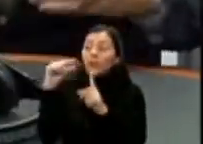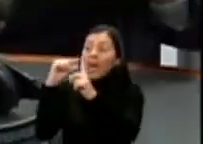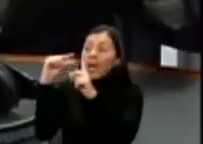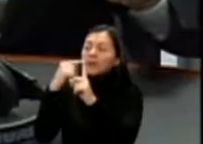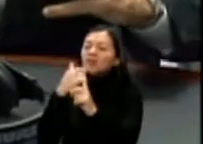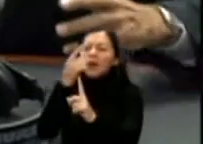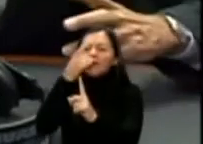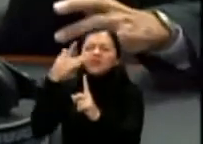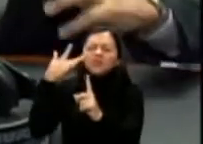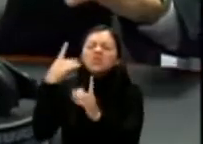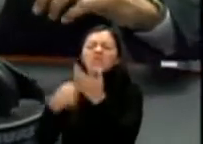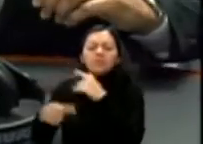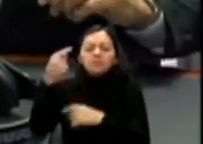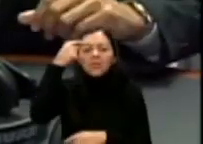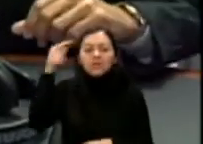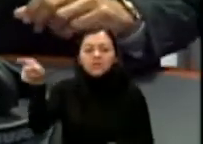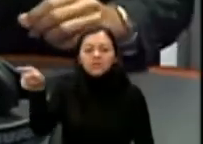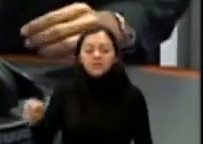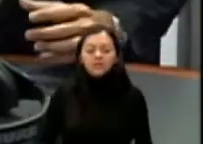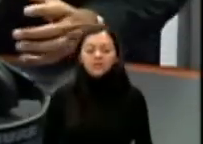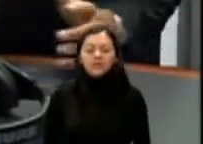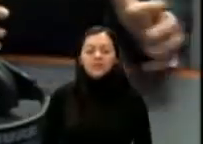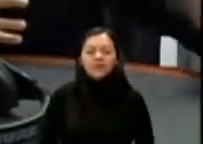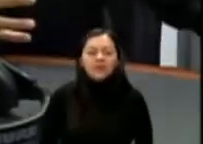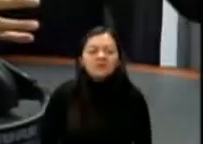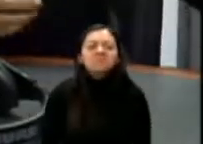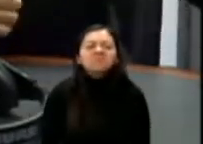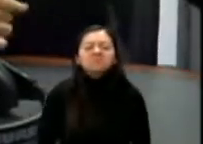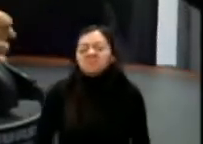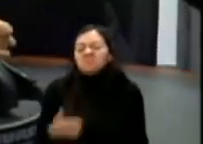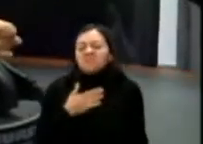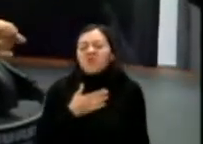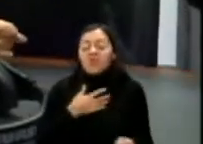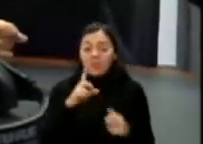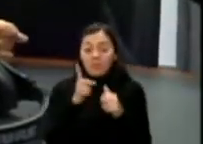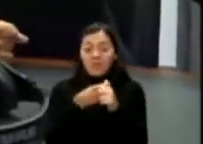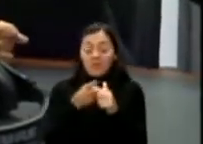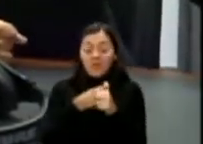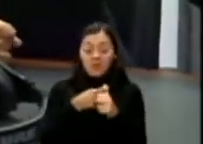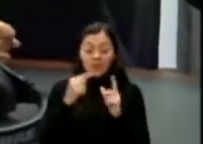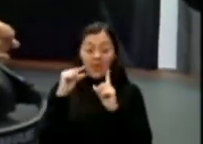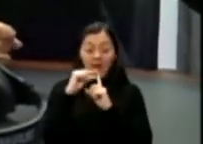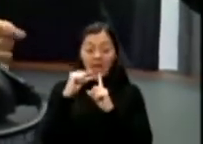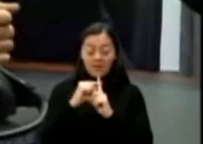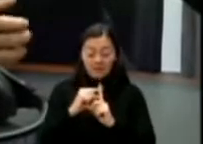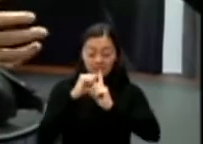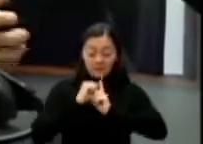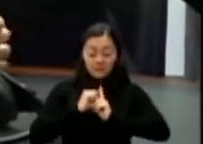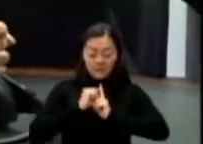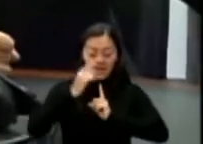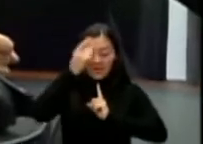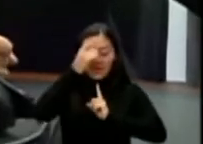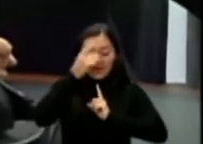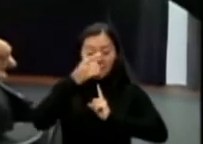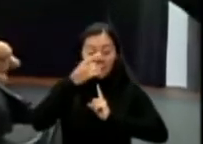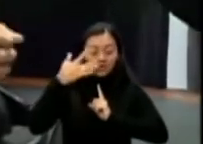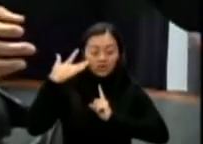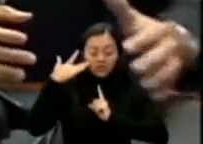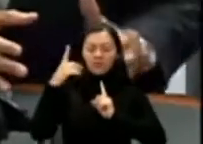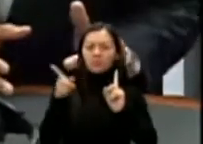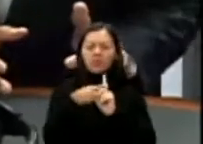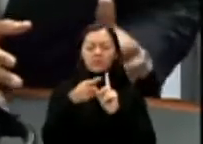vicepresidente yo creo que son varias cosas primero un sentimiento de justicia para con la amazonía